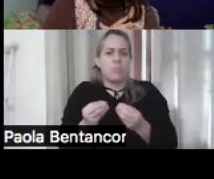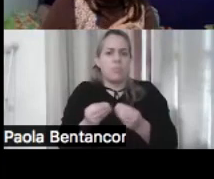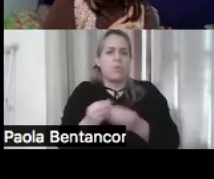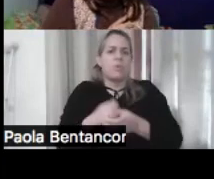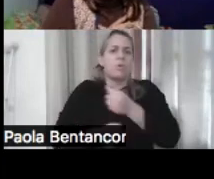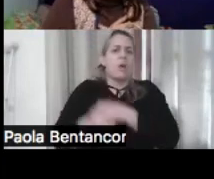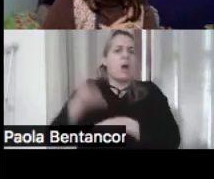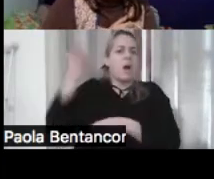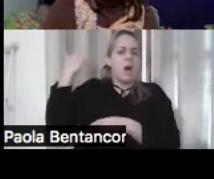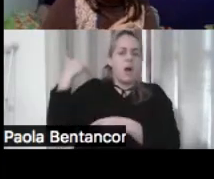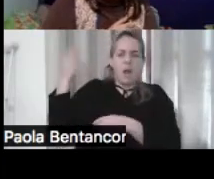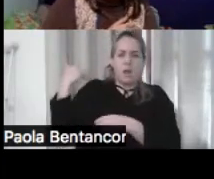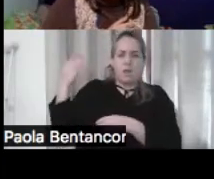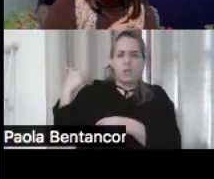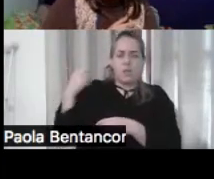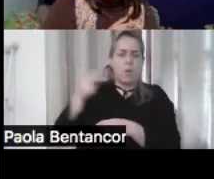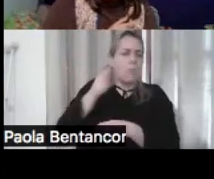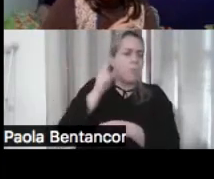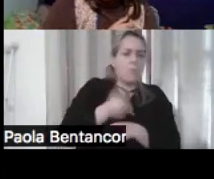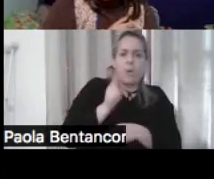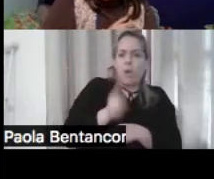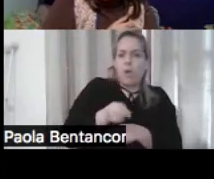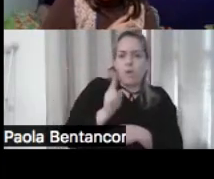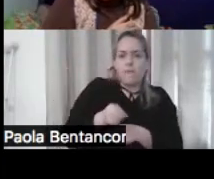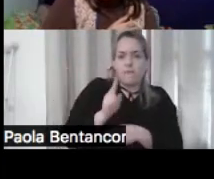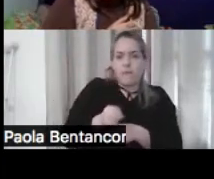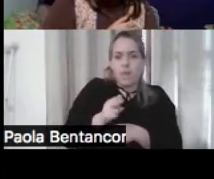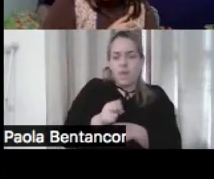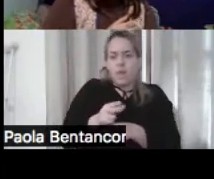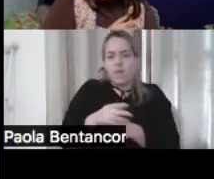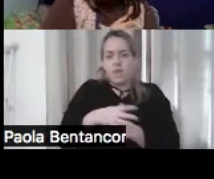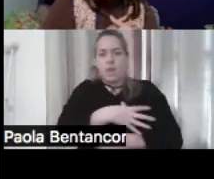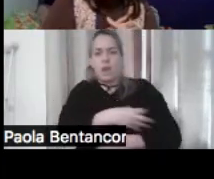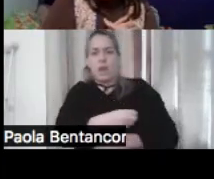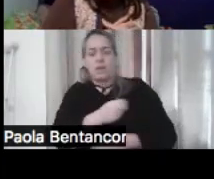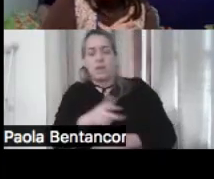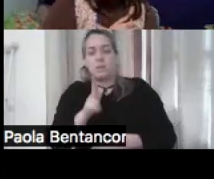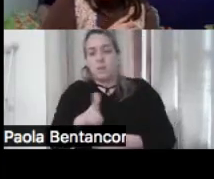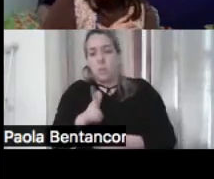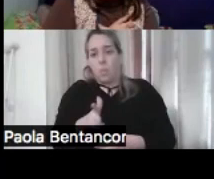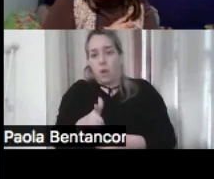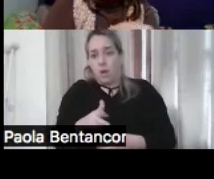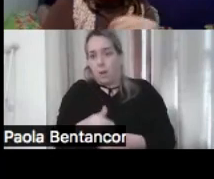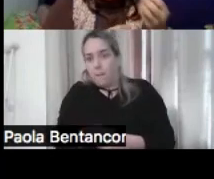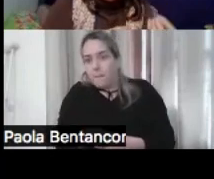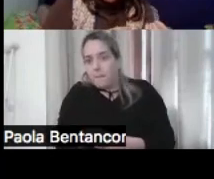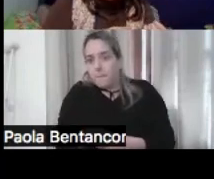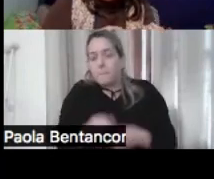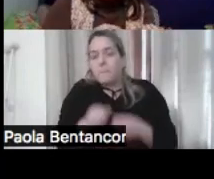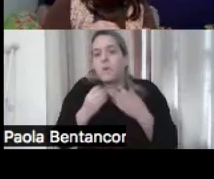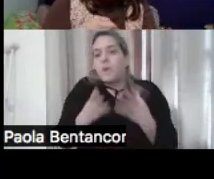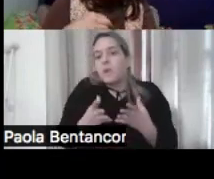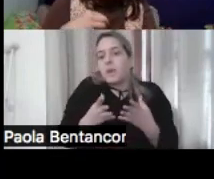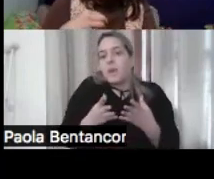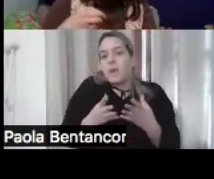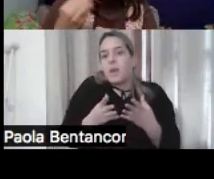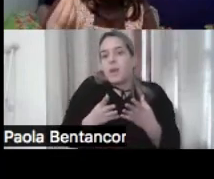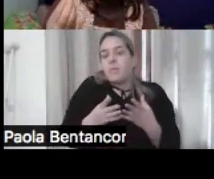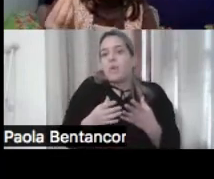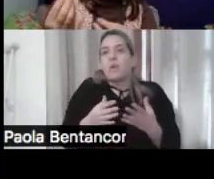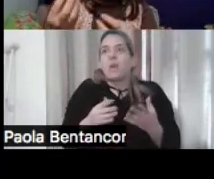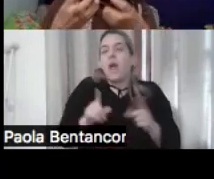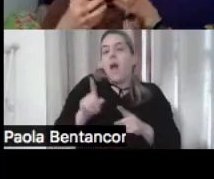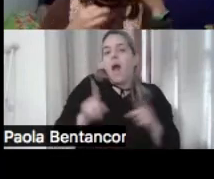directamente, preventivamente, se prohibía la lactancia humana, ¿sí? Porque en algunos casos estos trastornos tenían que ver con alguna enzima o